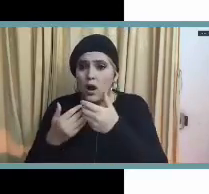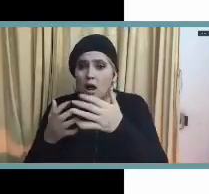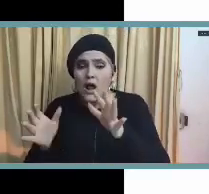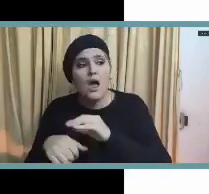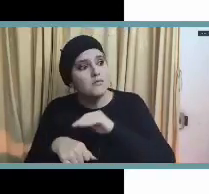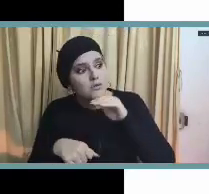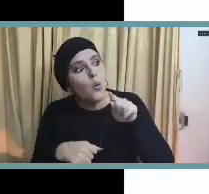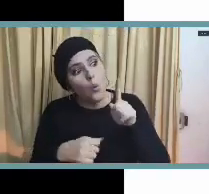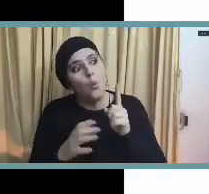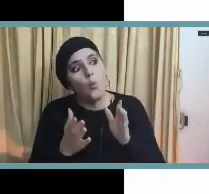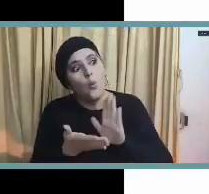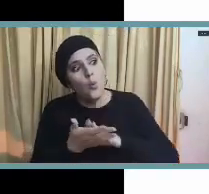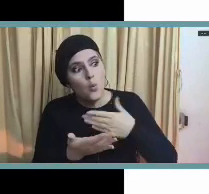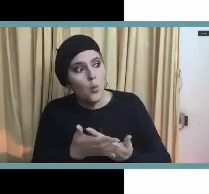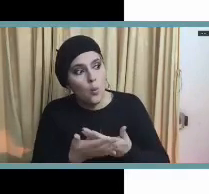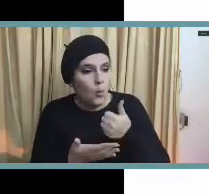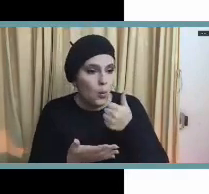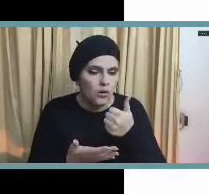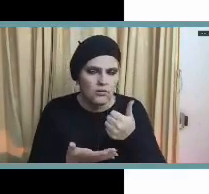en primer lugar.